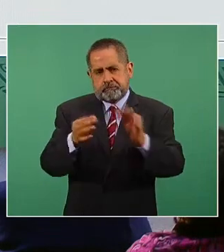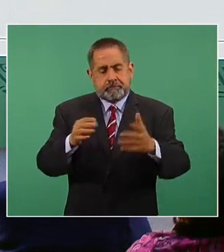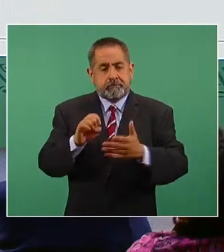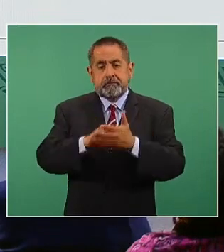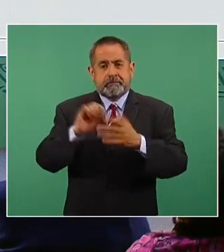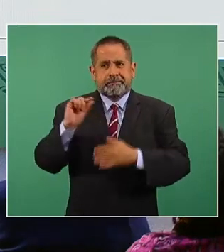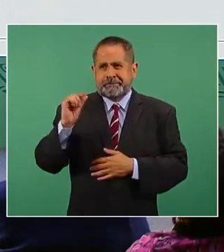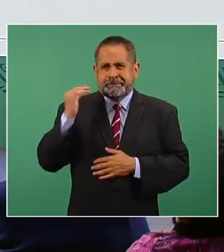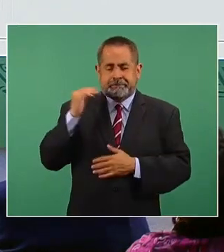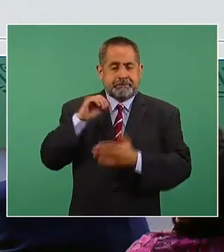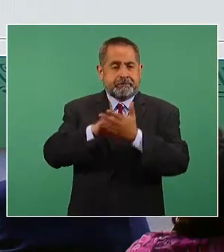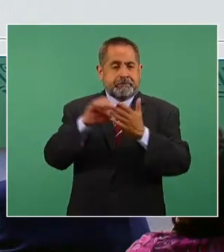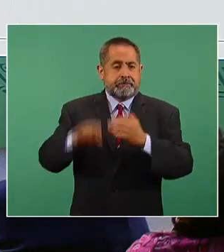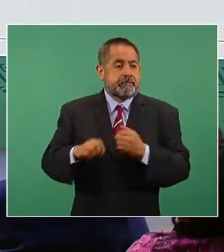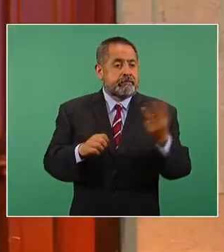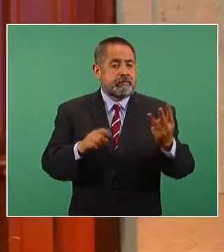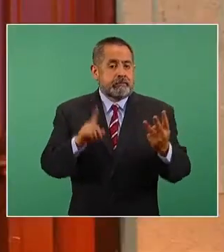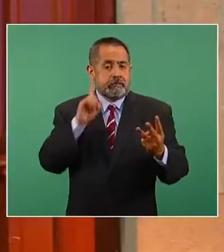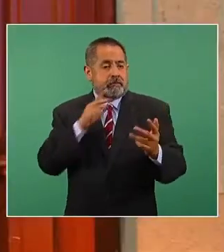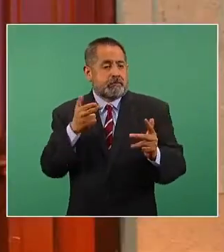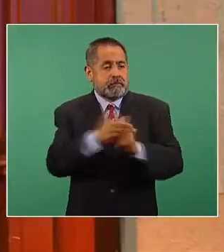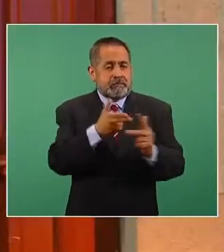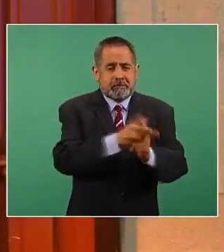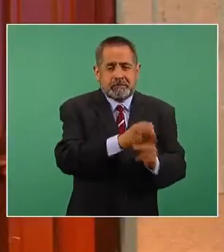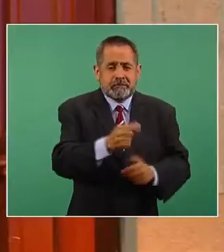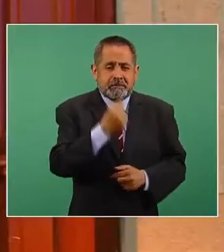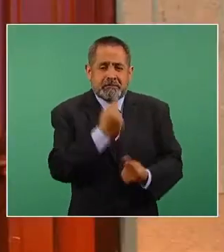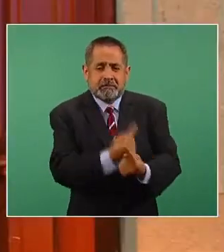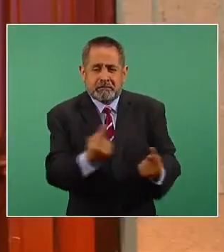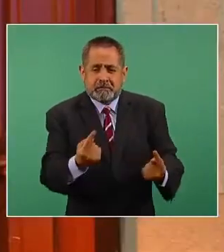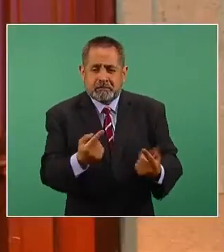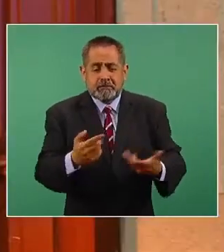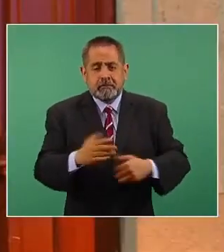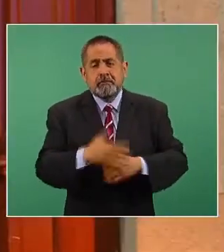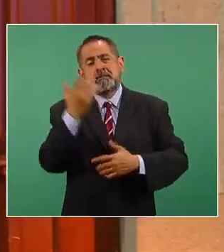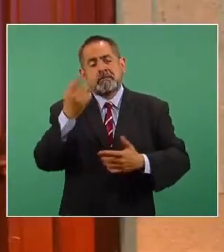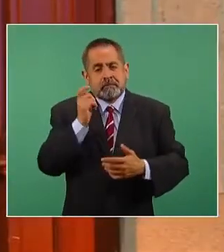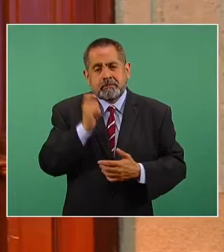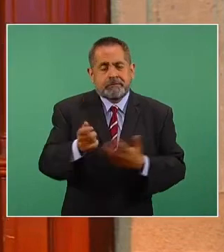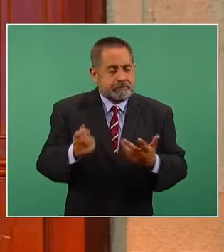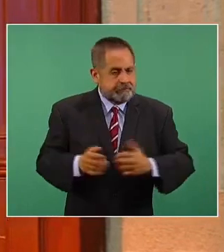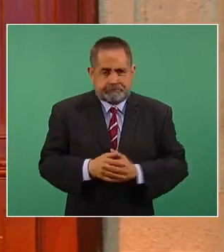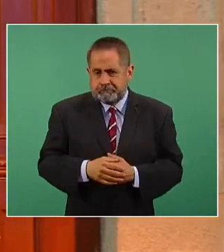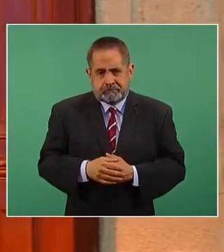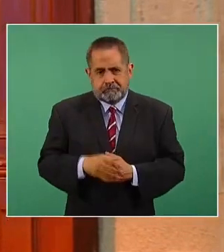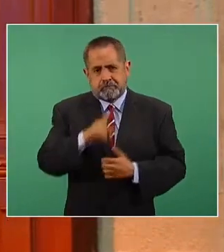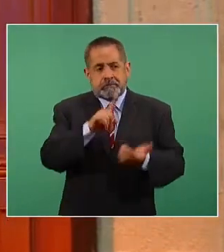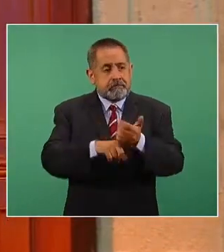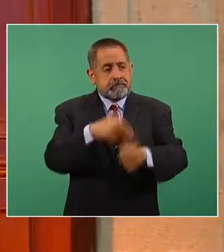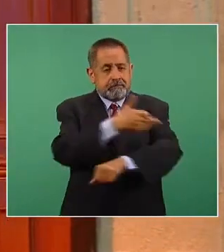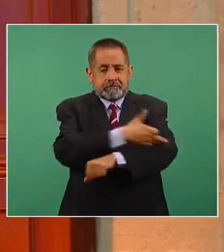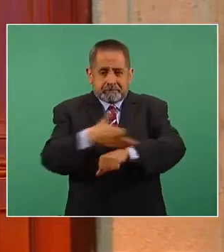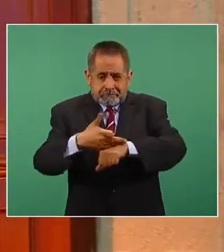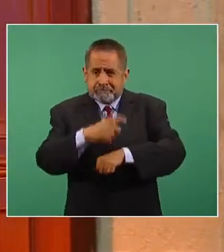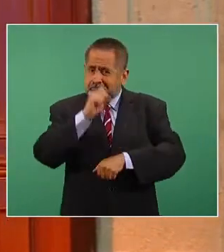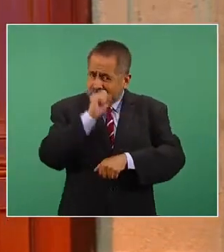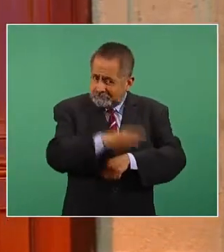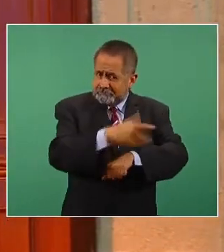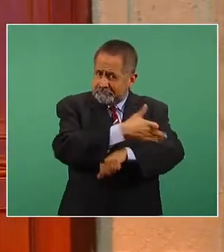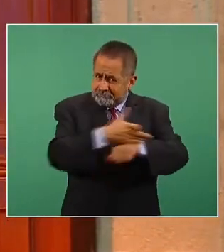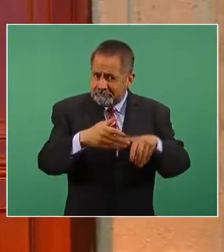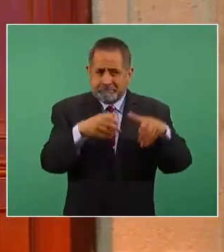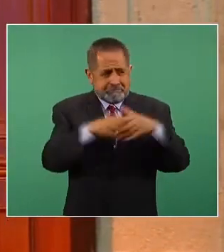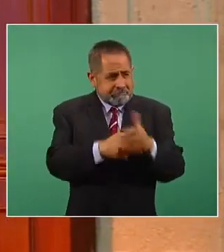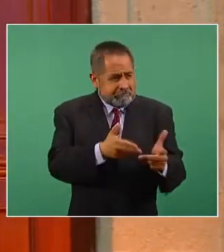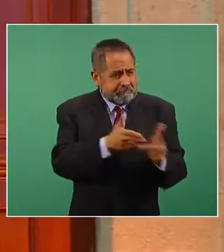pasados tuvimos, por ejemplo, 3 feminicidios infantiles vinculados directamente a familiares cercanos a la